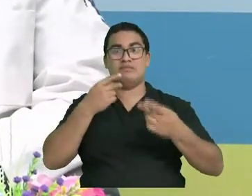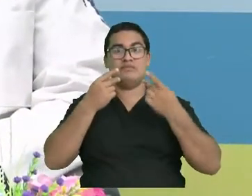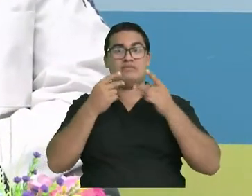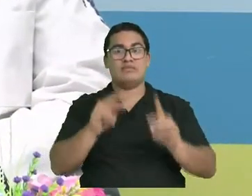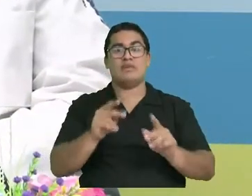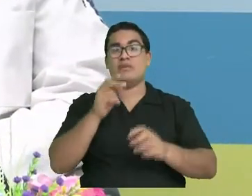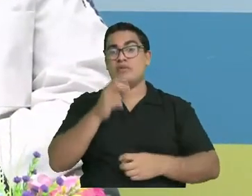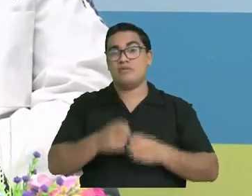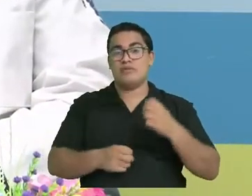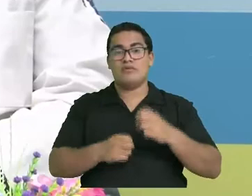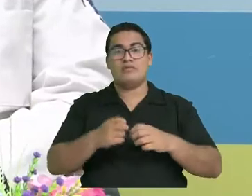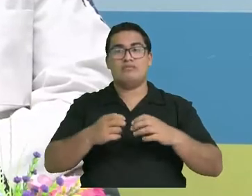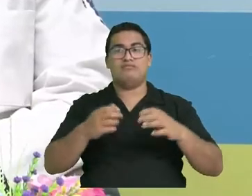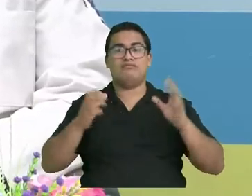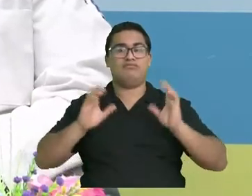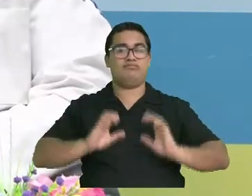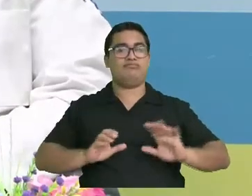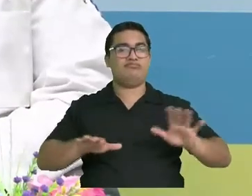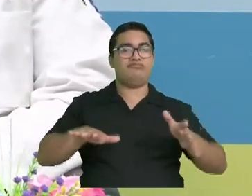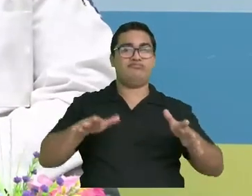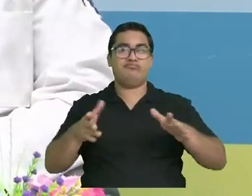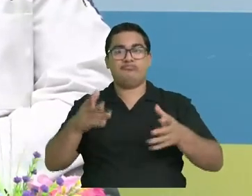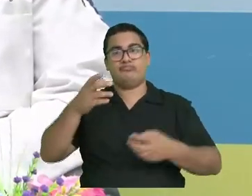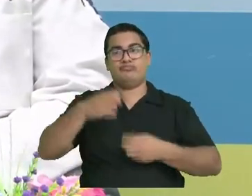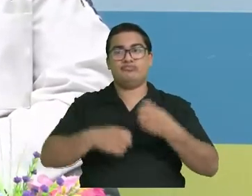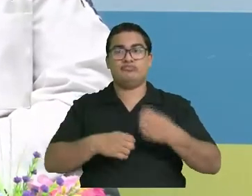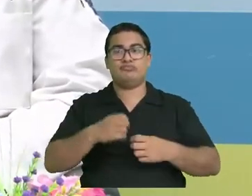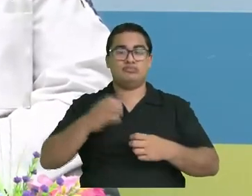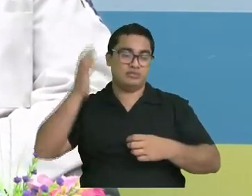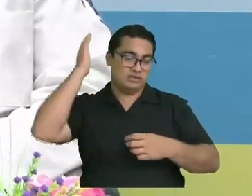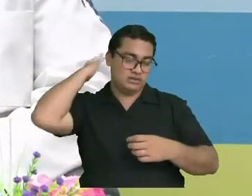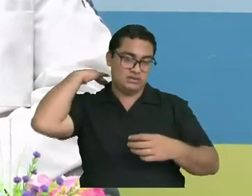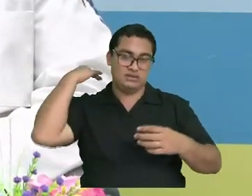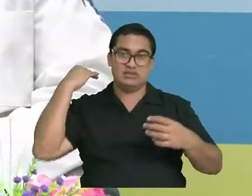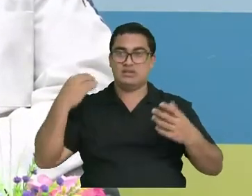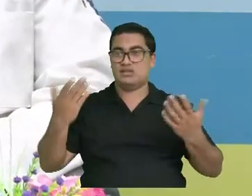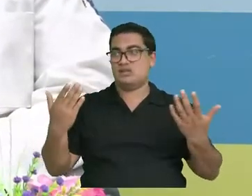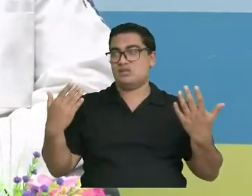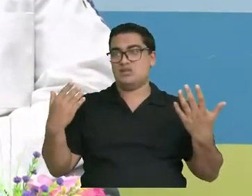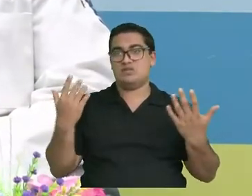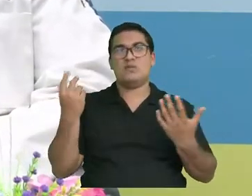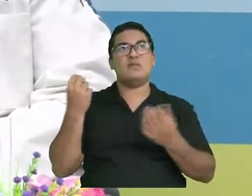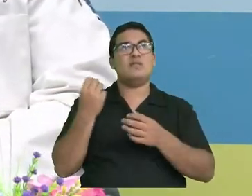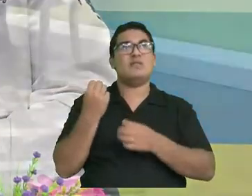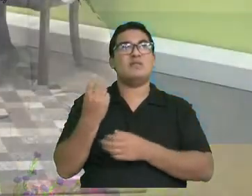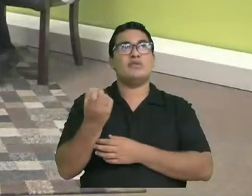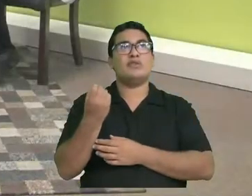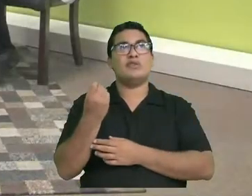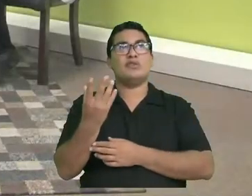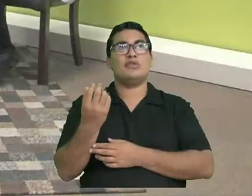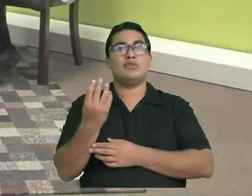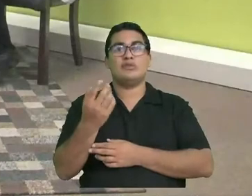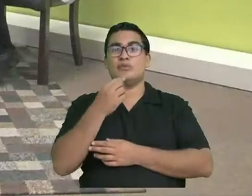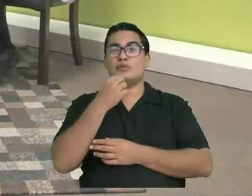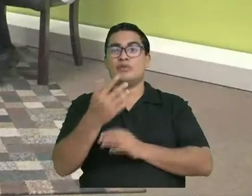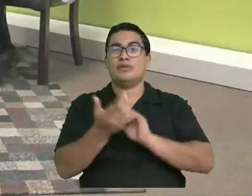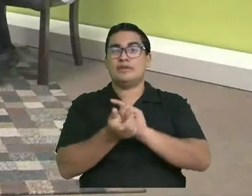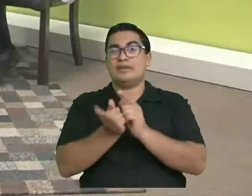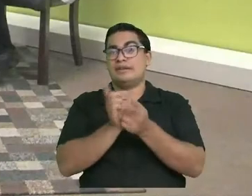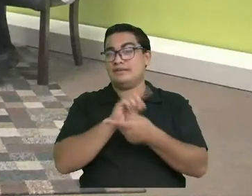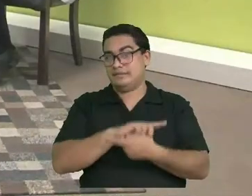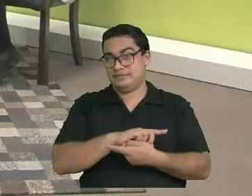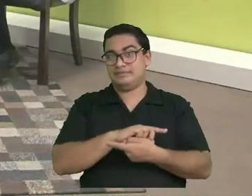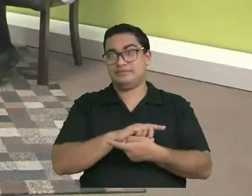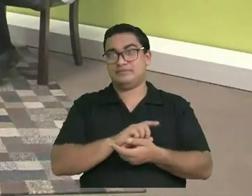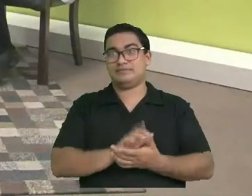postura, empiezan los músculos a lastimarse. ¿Por qué? Porque cambias ese equilibrio que vos